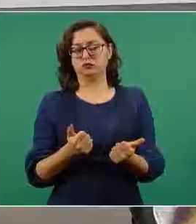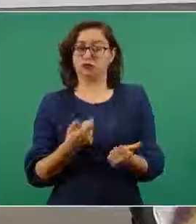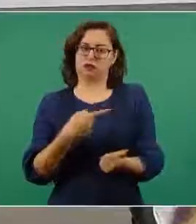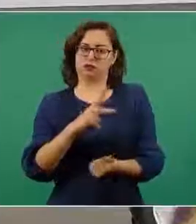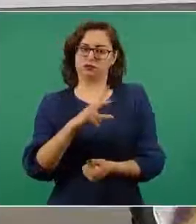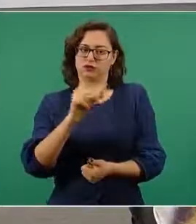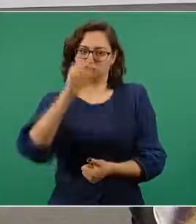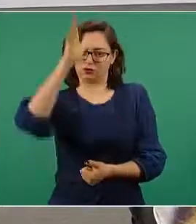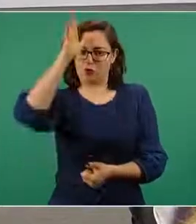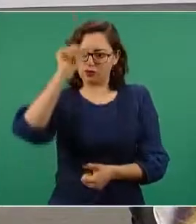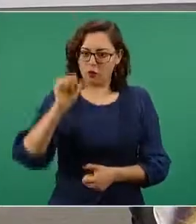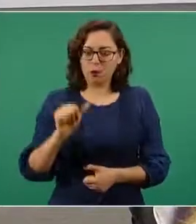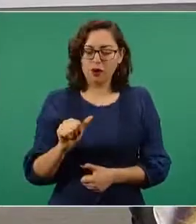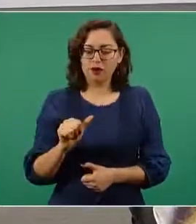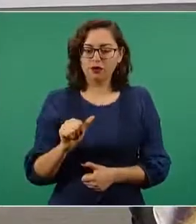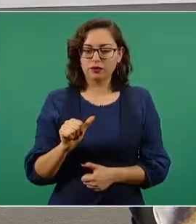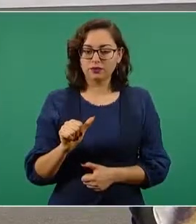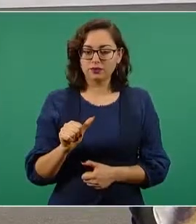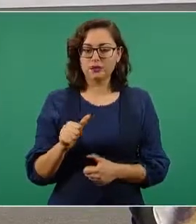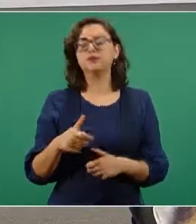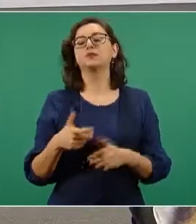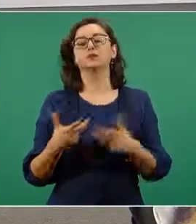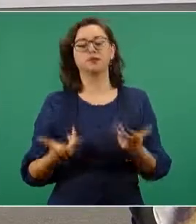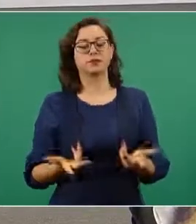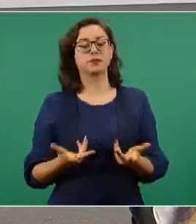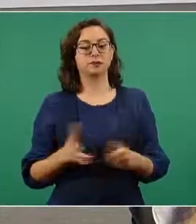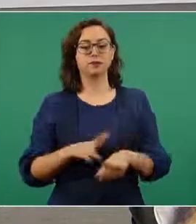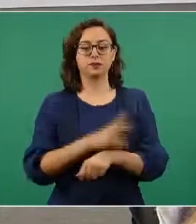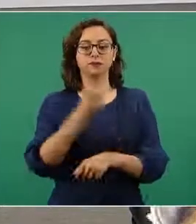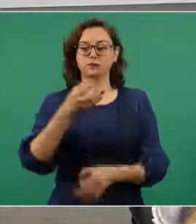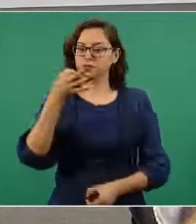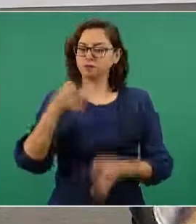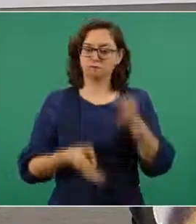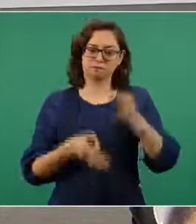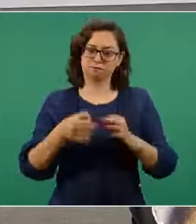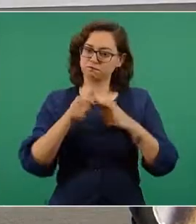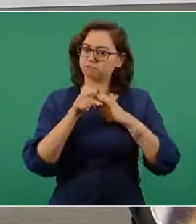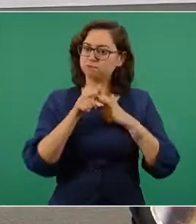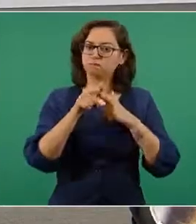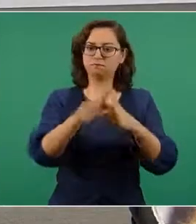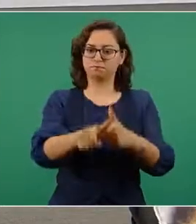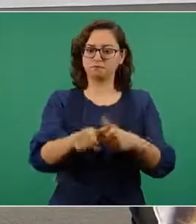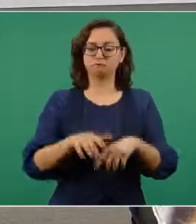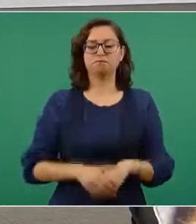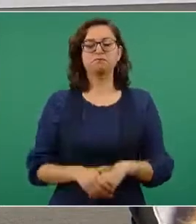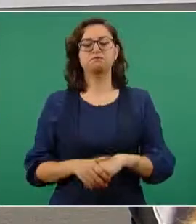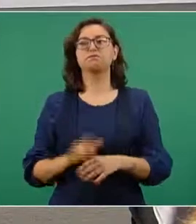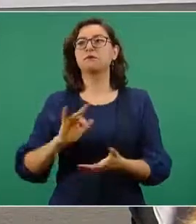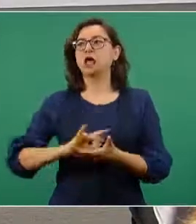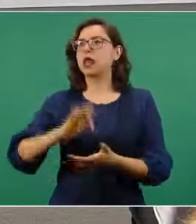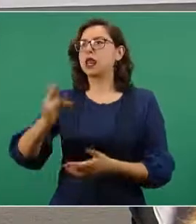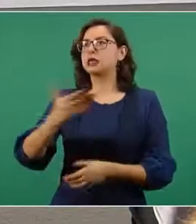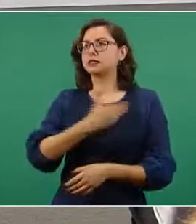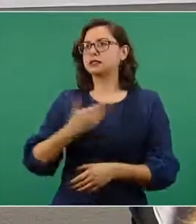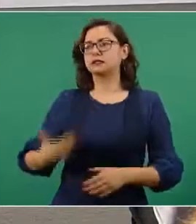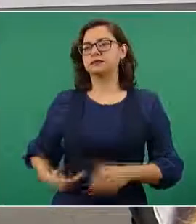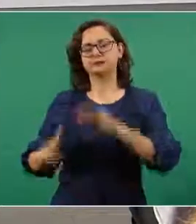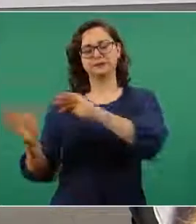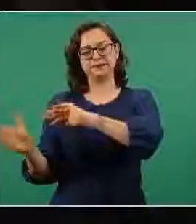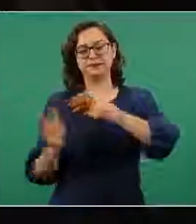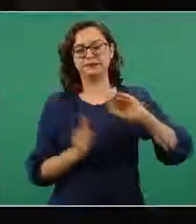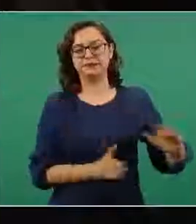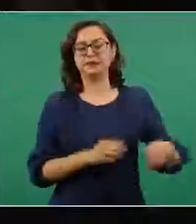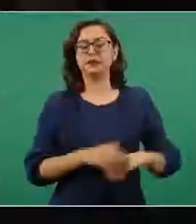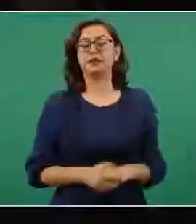Pero para eso los procesos legales. Gracias, presidente. En otros temas muy distintos, tras la granizada de